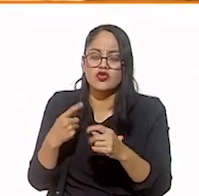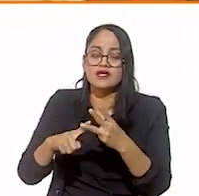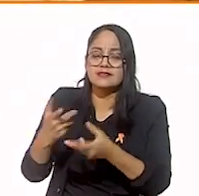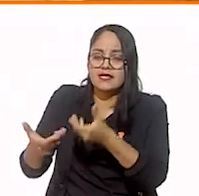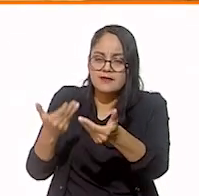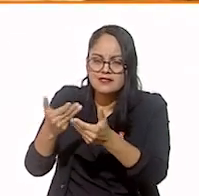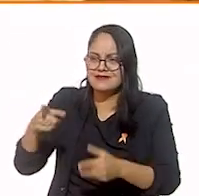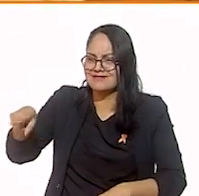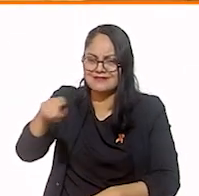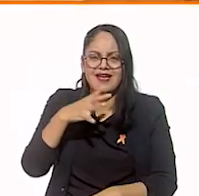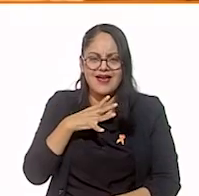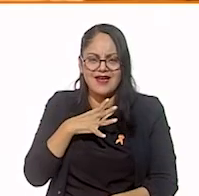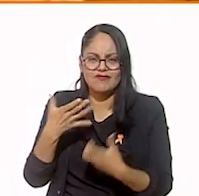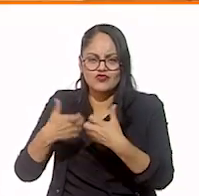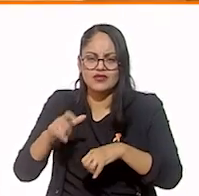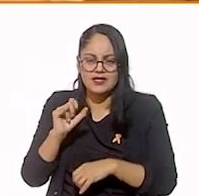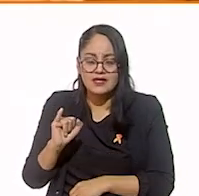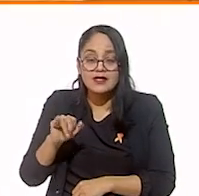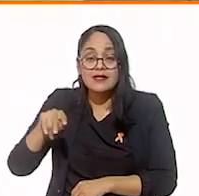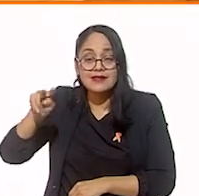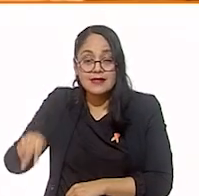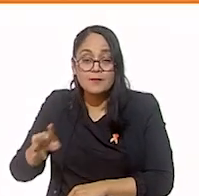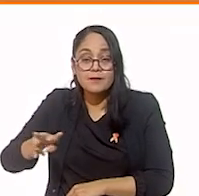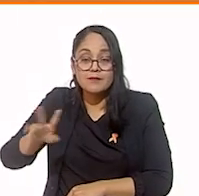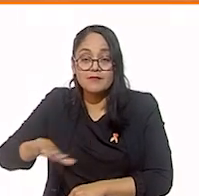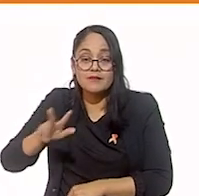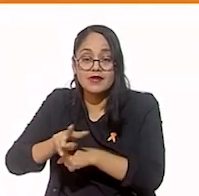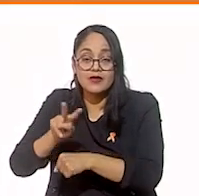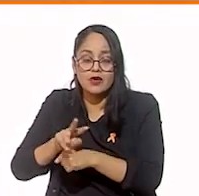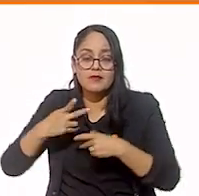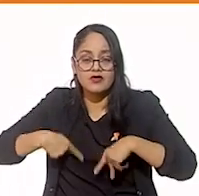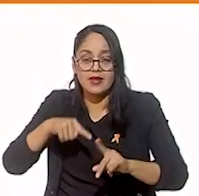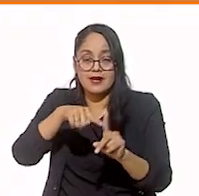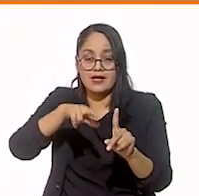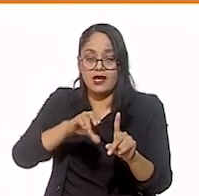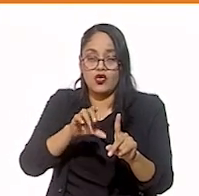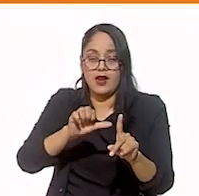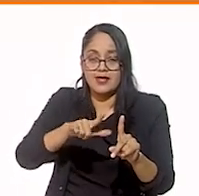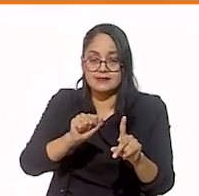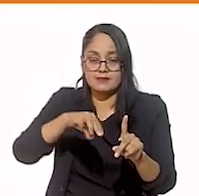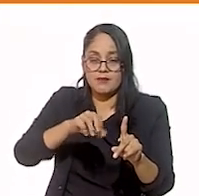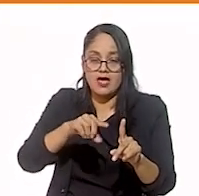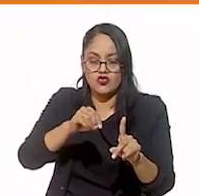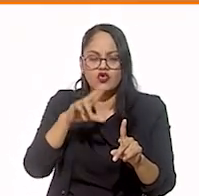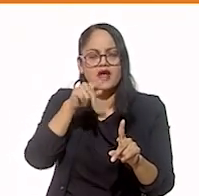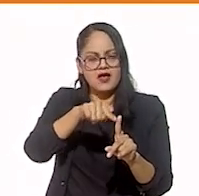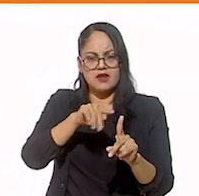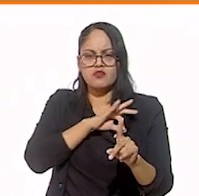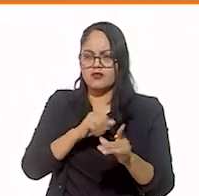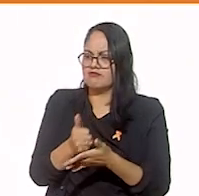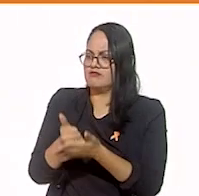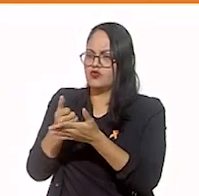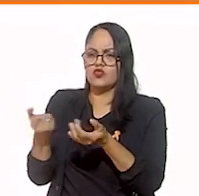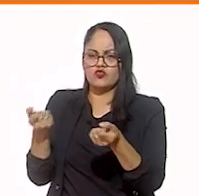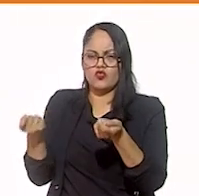sus debilidades, pero la gente reconoce en Nicolás Maduro un actor político de poder con capacidad de mantener la estabilidad, la tranquilidad